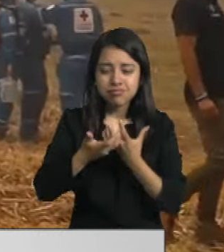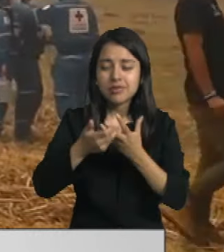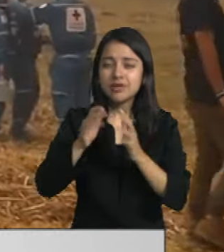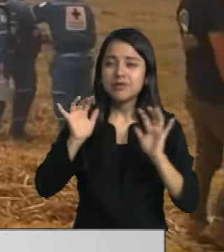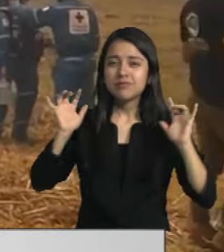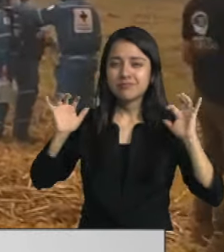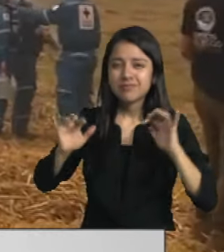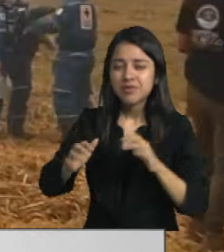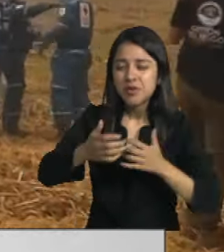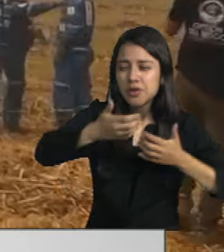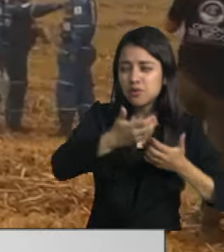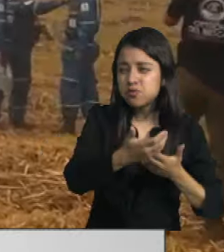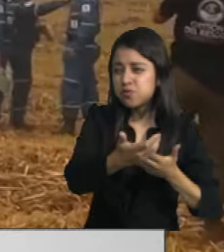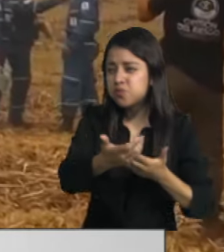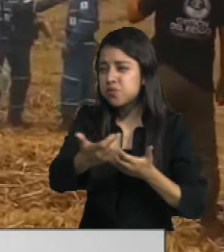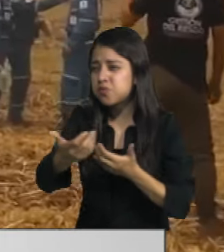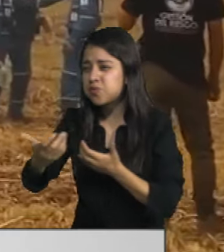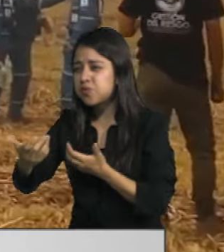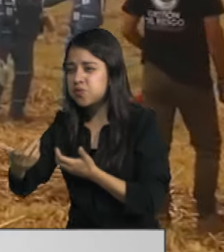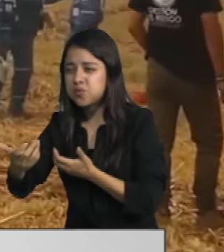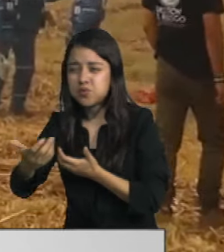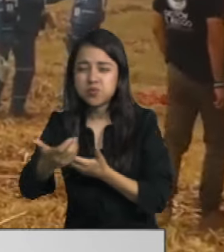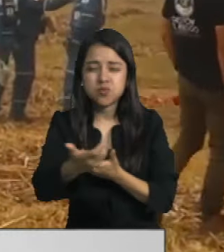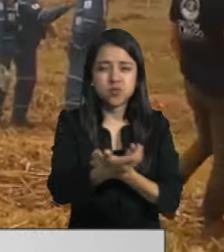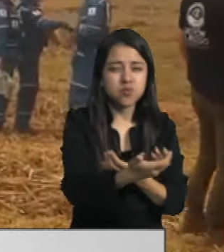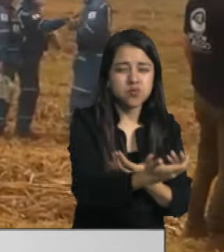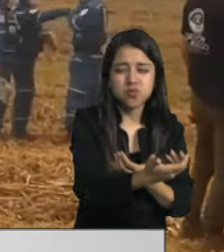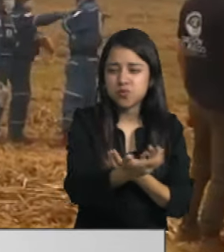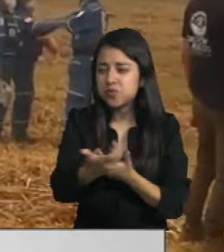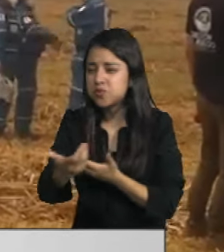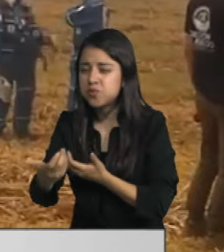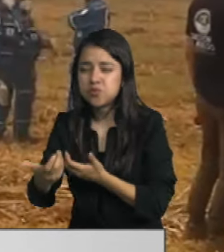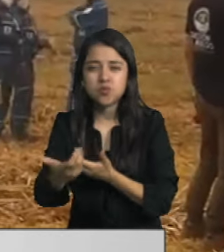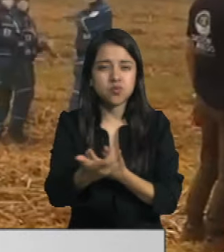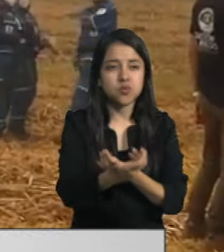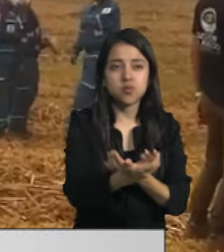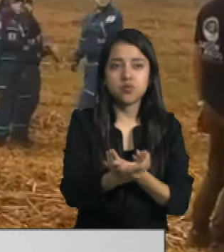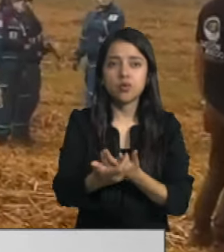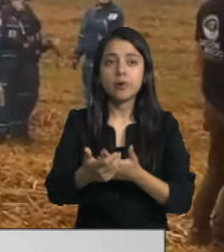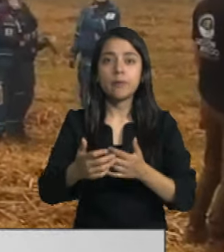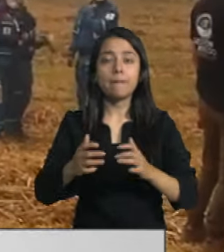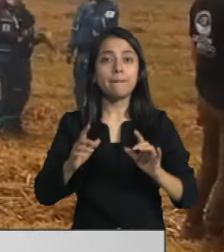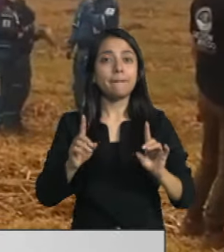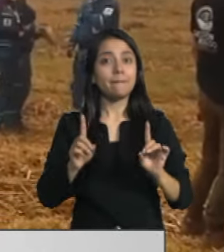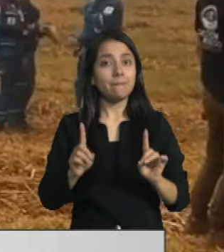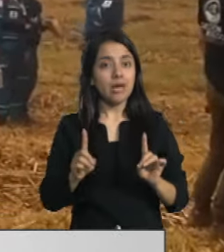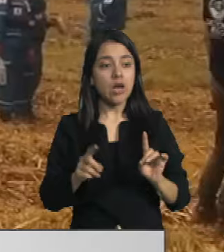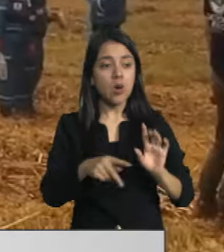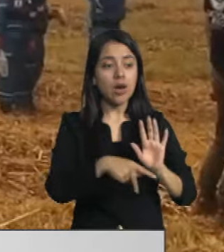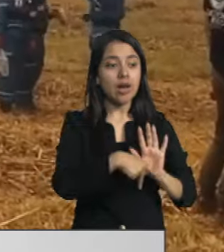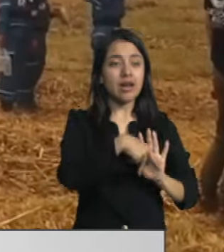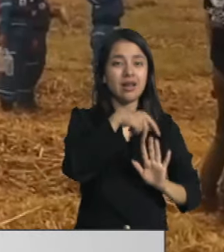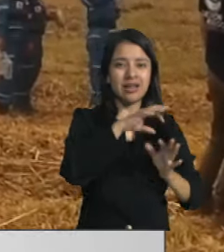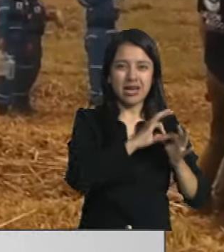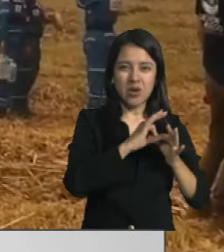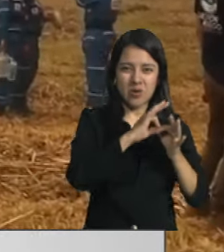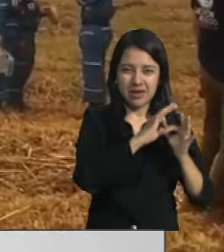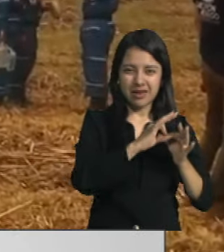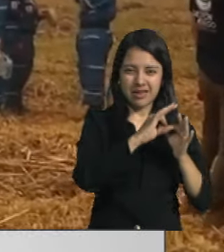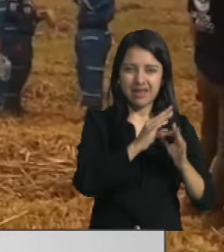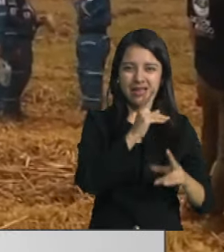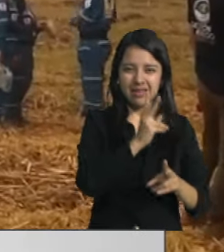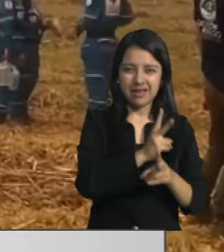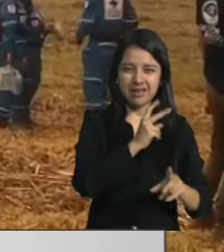esta emergencia. Asimismo, el sistema ha articulado también a la unidad de gestión del riesgo de la